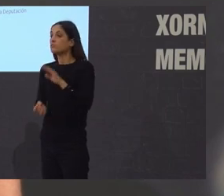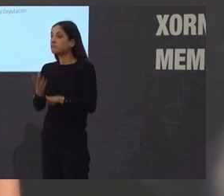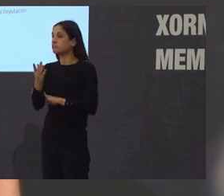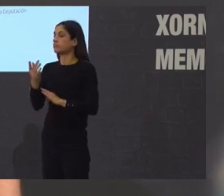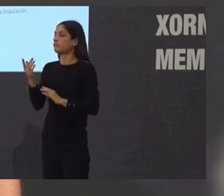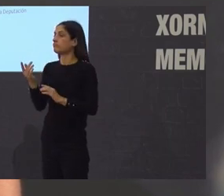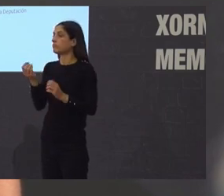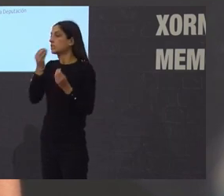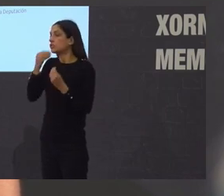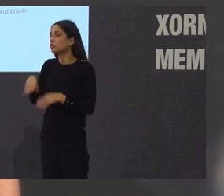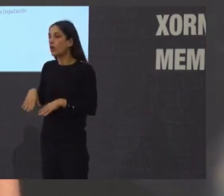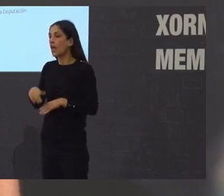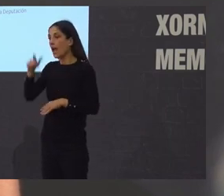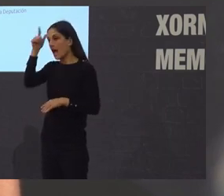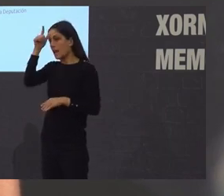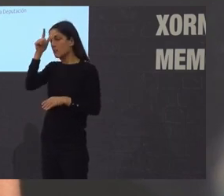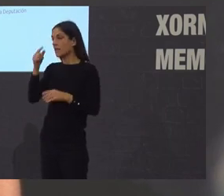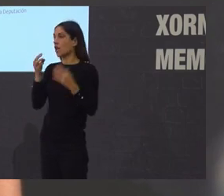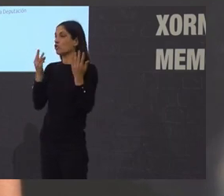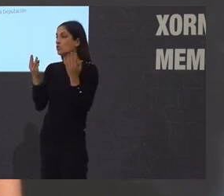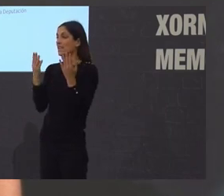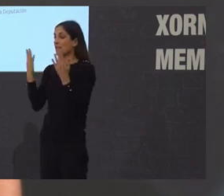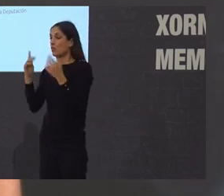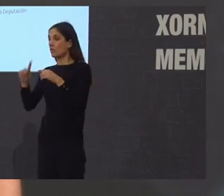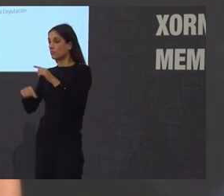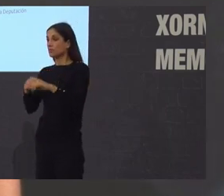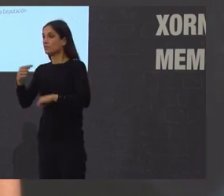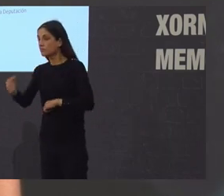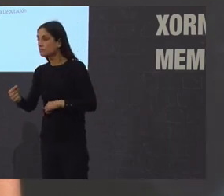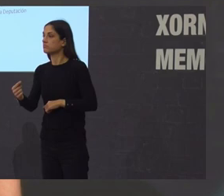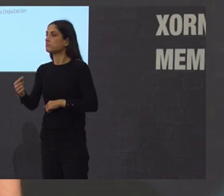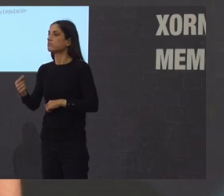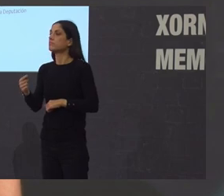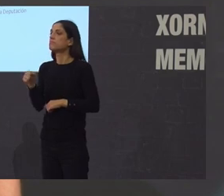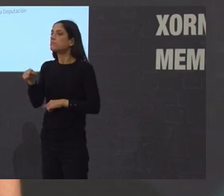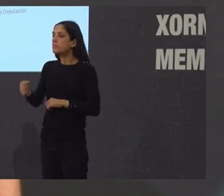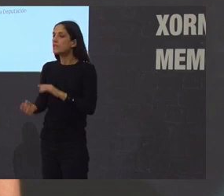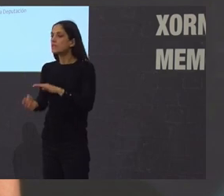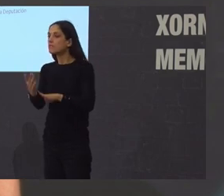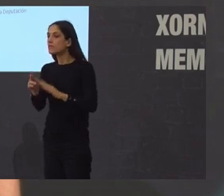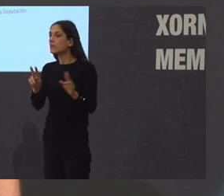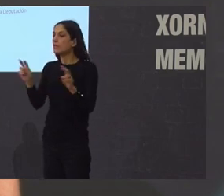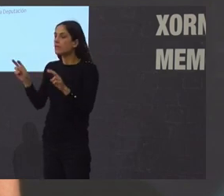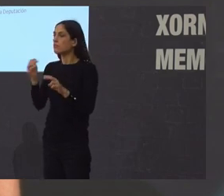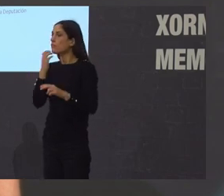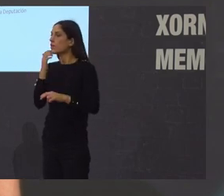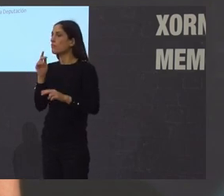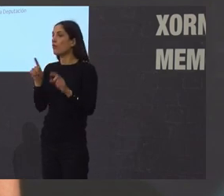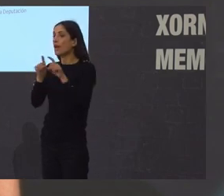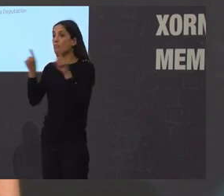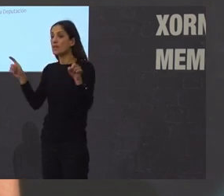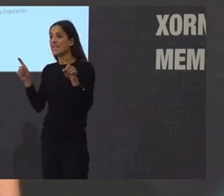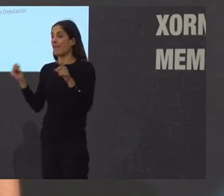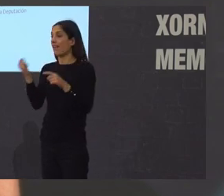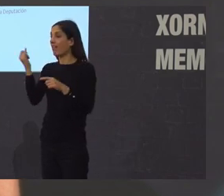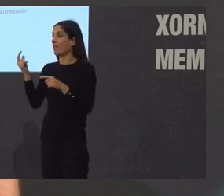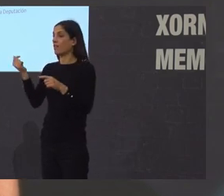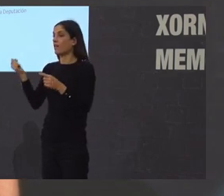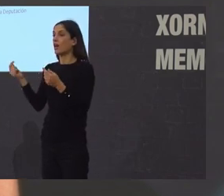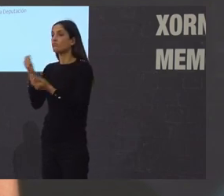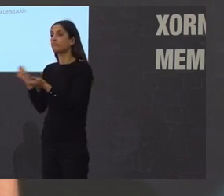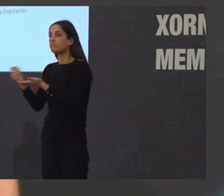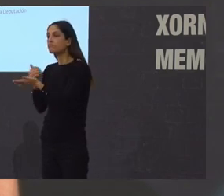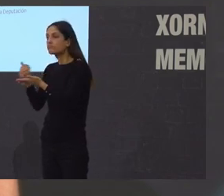en la Alemania post-89 sobre el lucro de alguna empresa con el trabajo esclavo, alguna historia